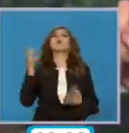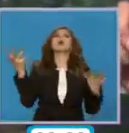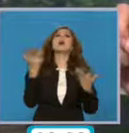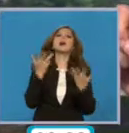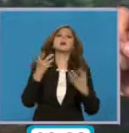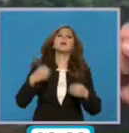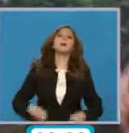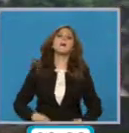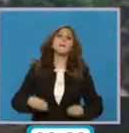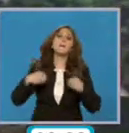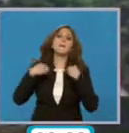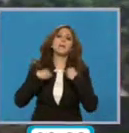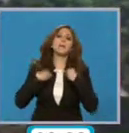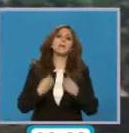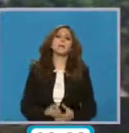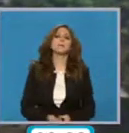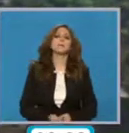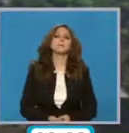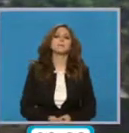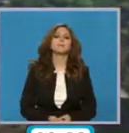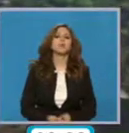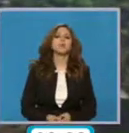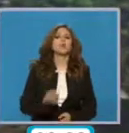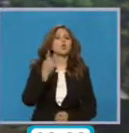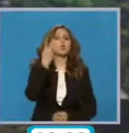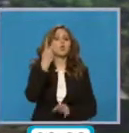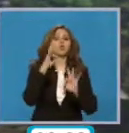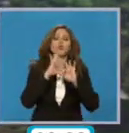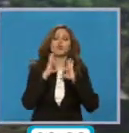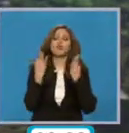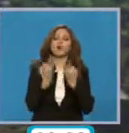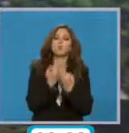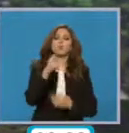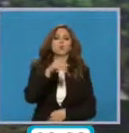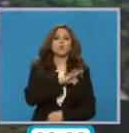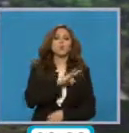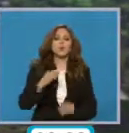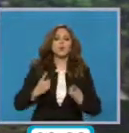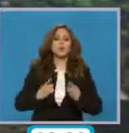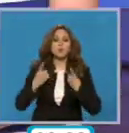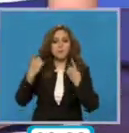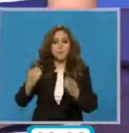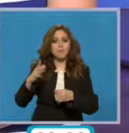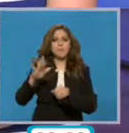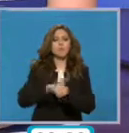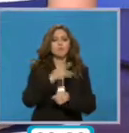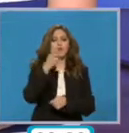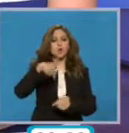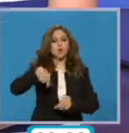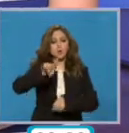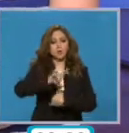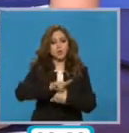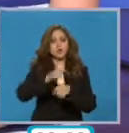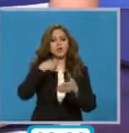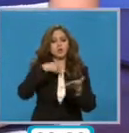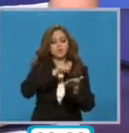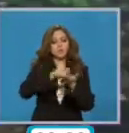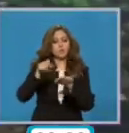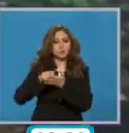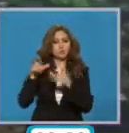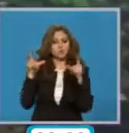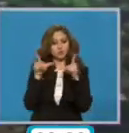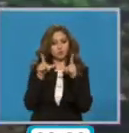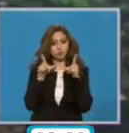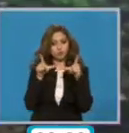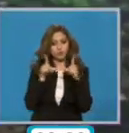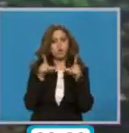puede hacer de las dos formas. Por eso, bueno, les traje suficientes credenciales para que todo el mundo lo llene. Ya somos